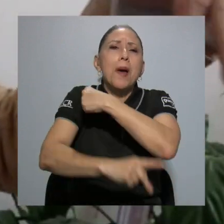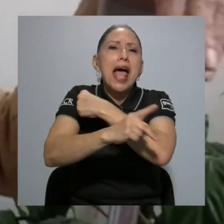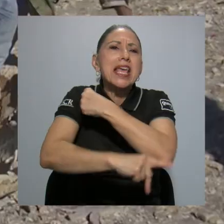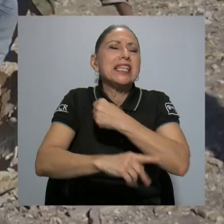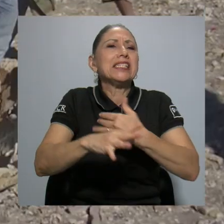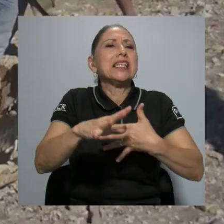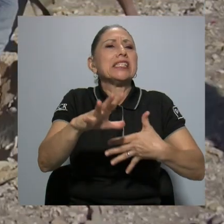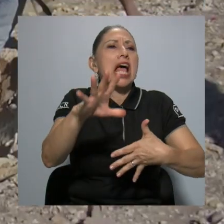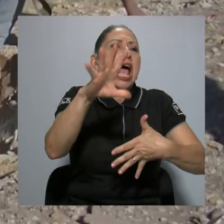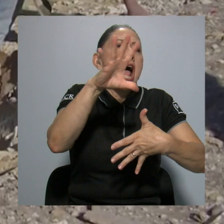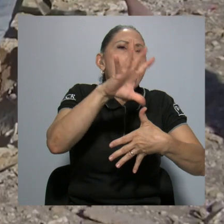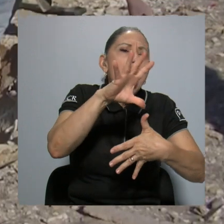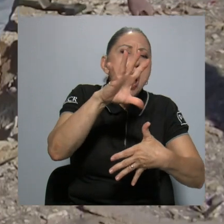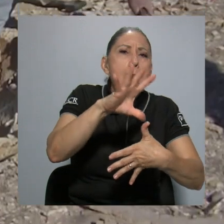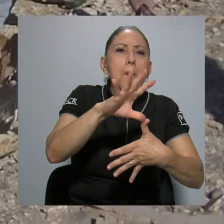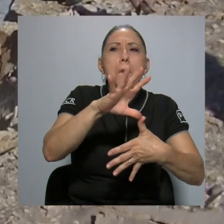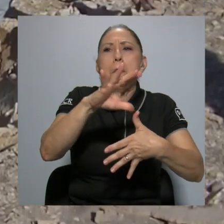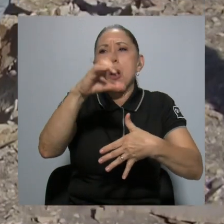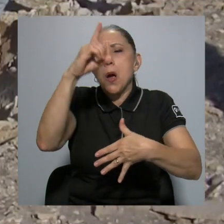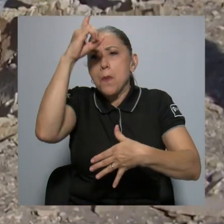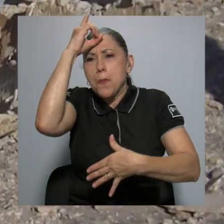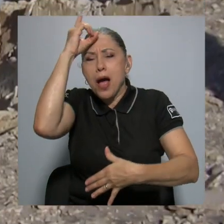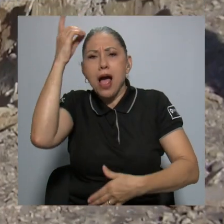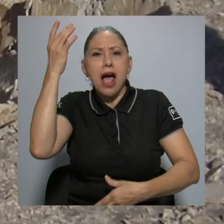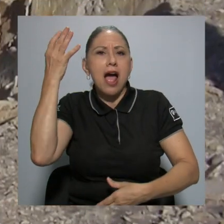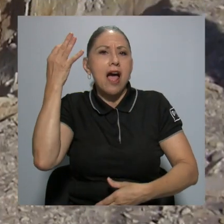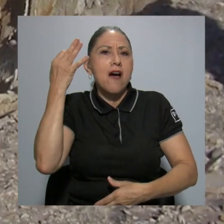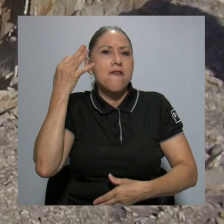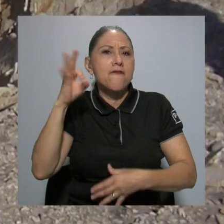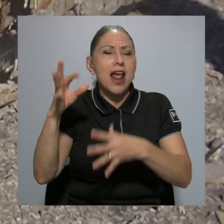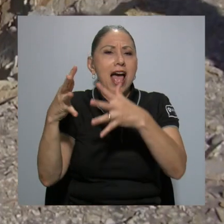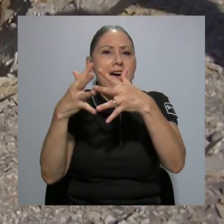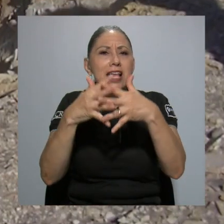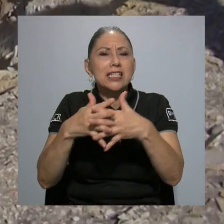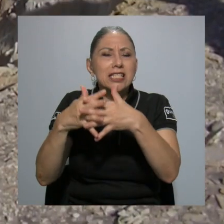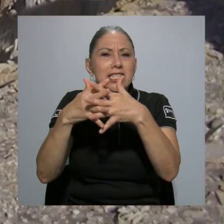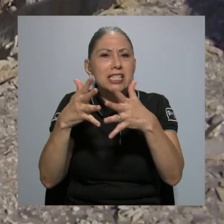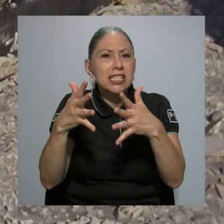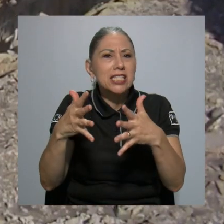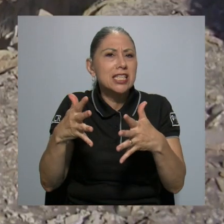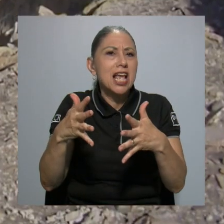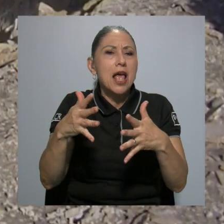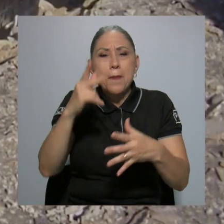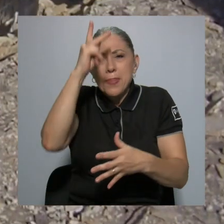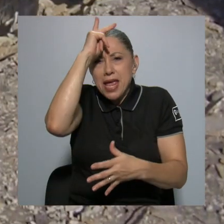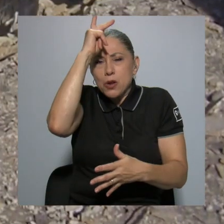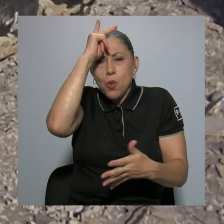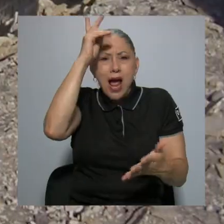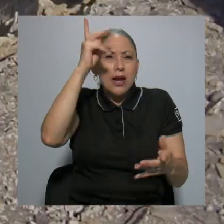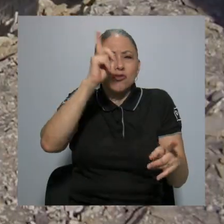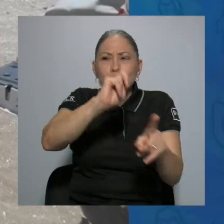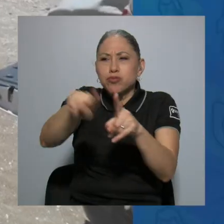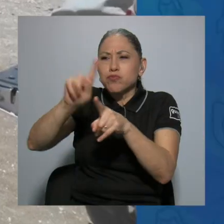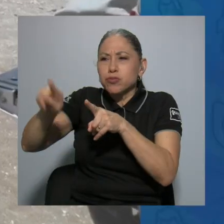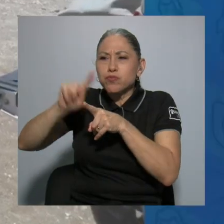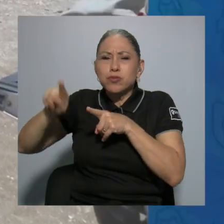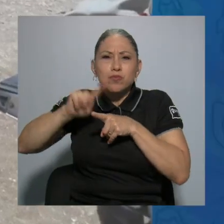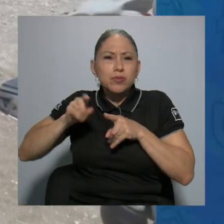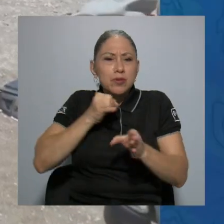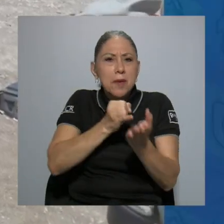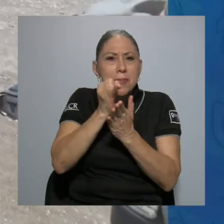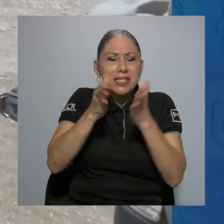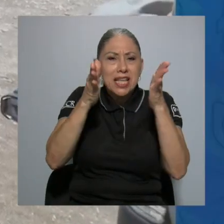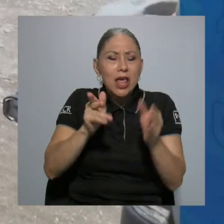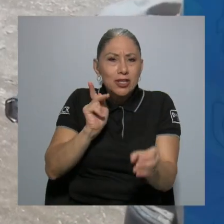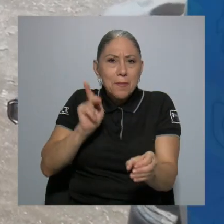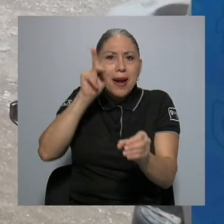americanos, alemanes, franceses, todos los peruanos, todos los que hemos participado,